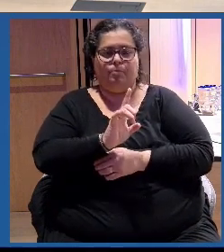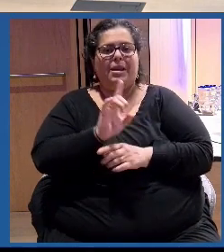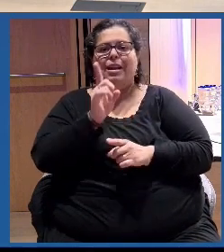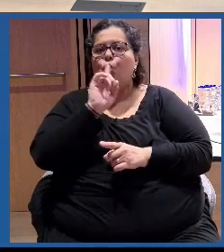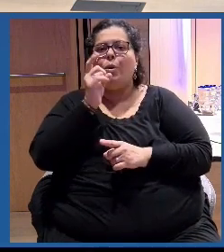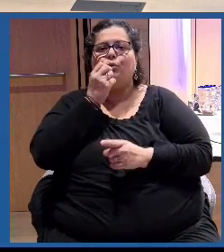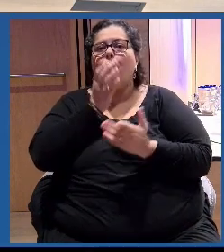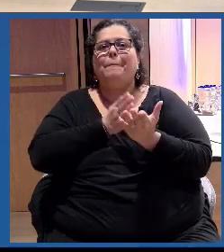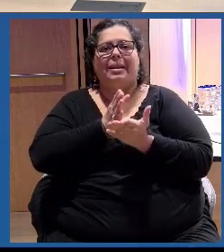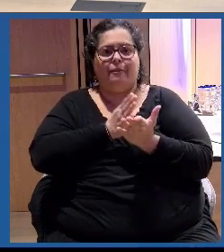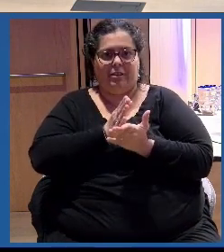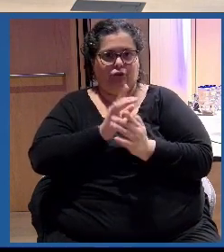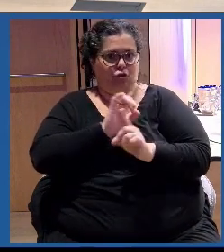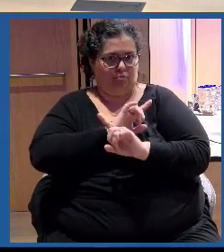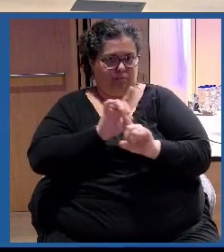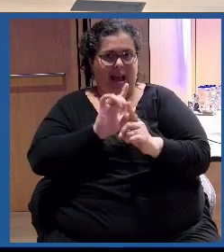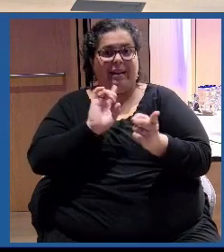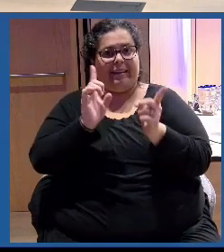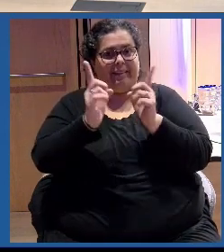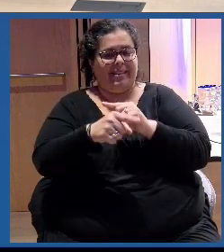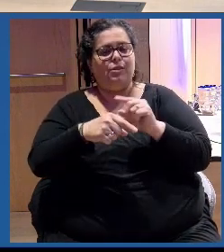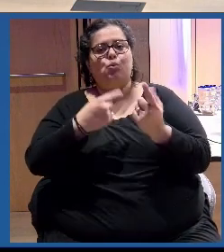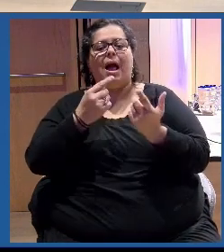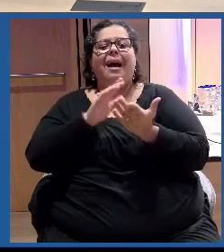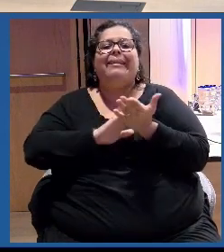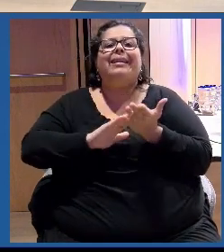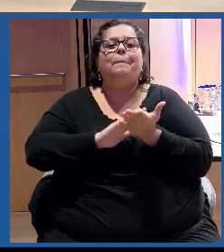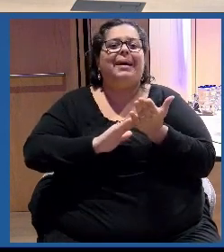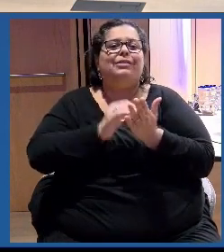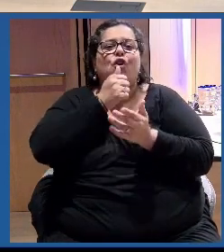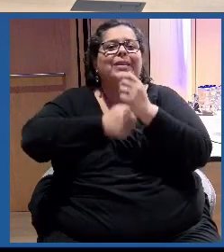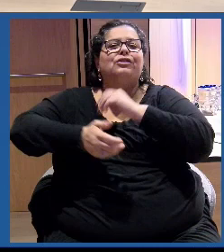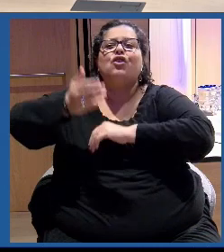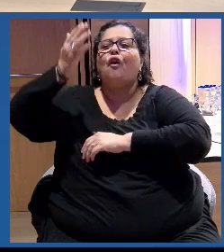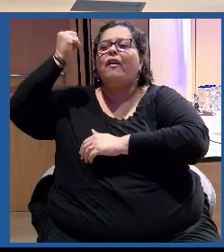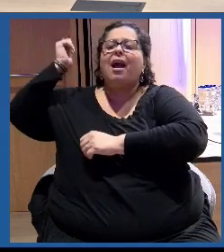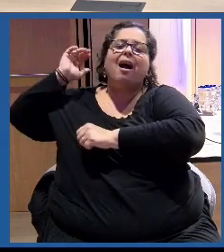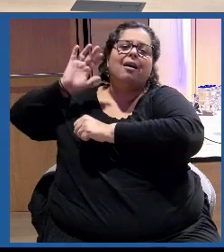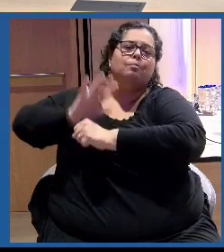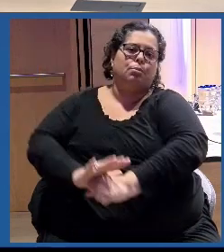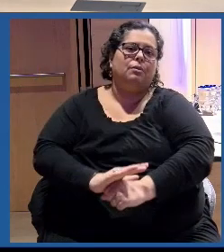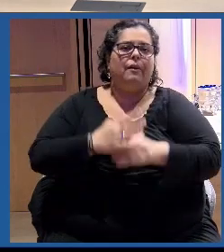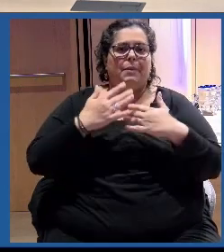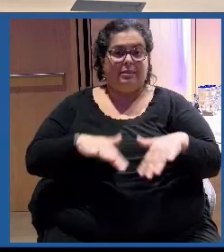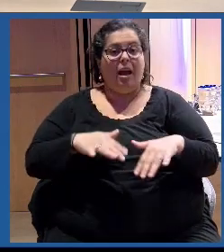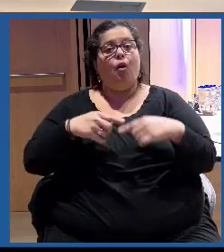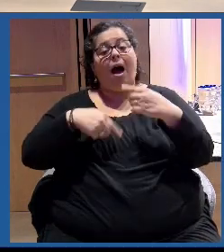una reparación histórica y obedece justamente a este tema.